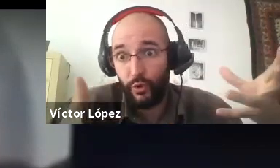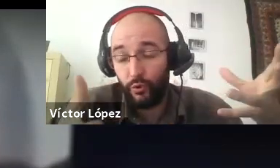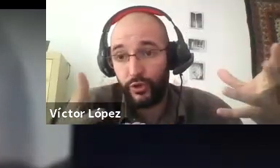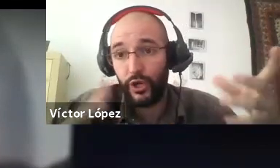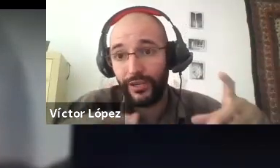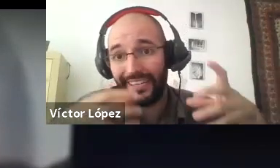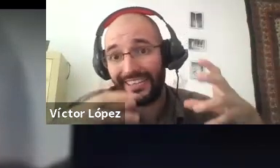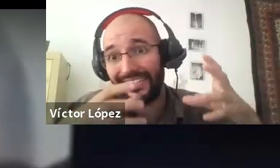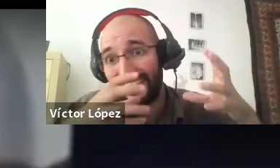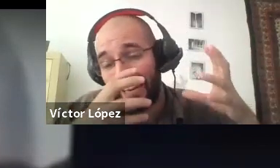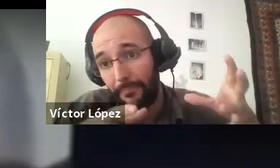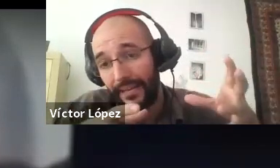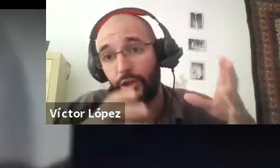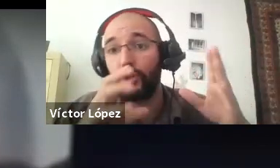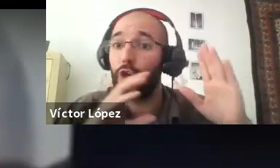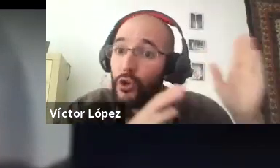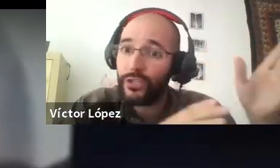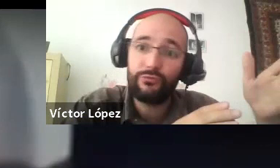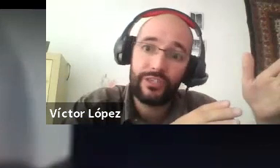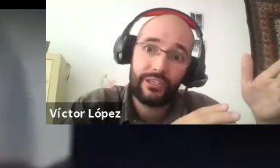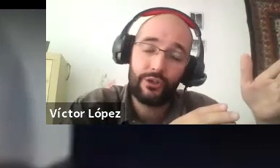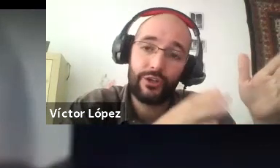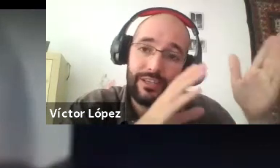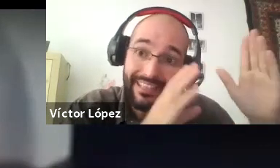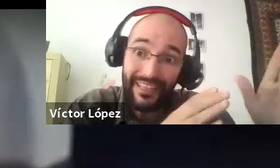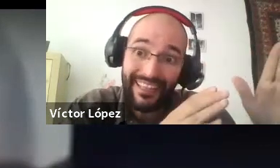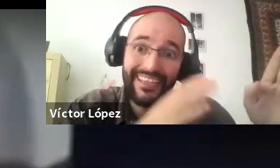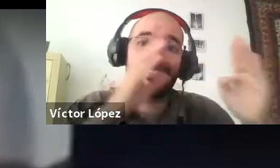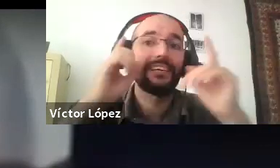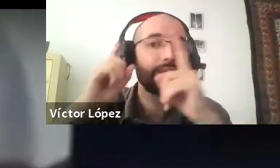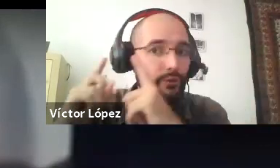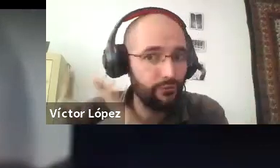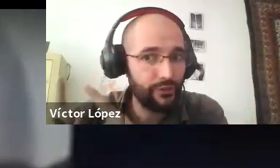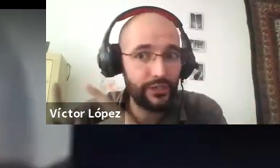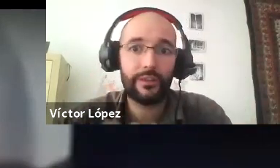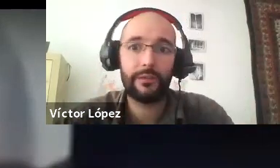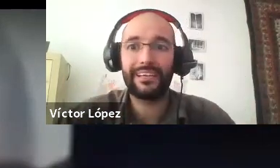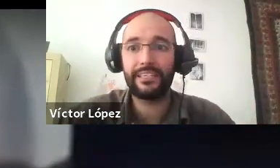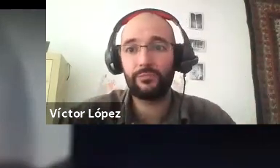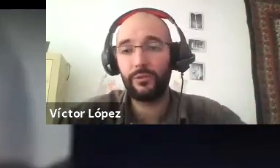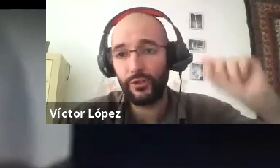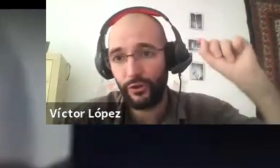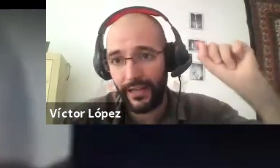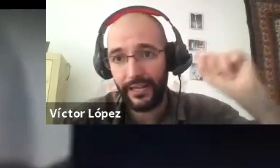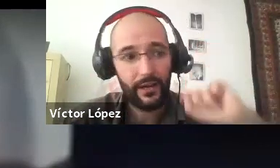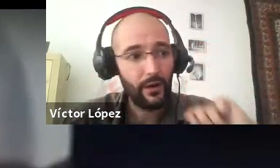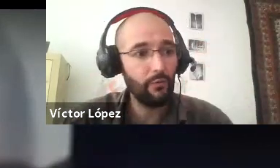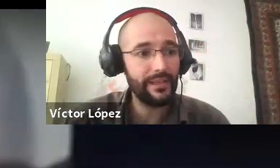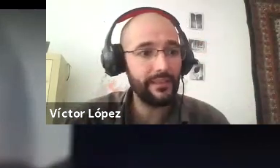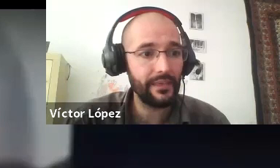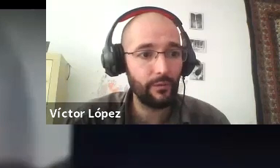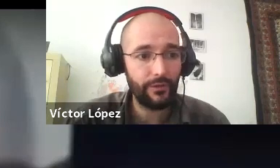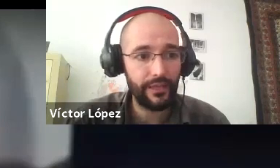su conclusión, que es que la aplicación no es un sensor de metales, sino es un sensor de magnetismo y por eso le da